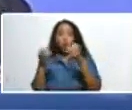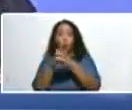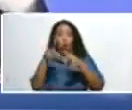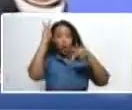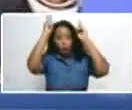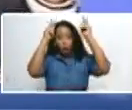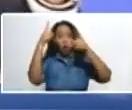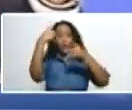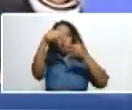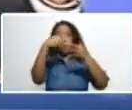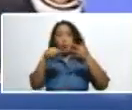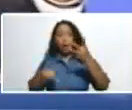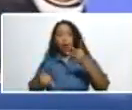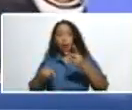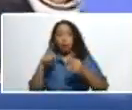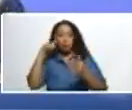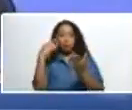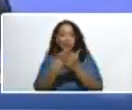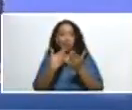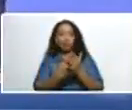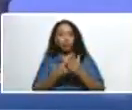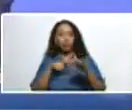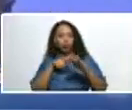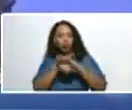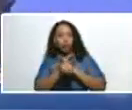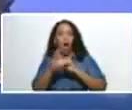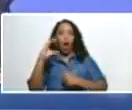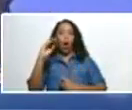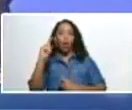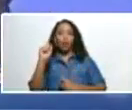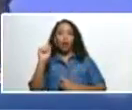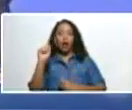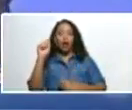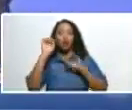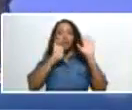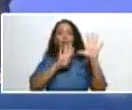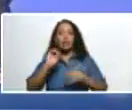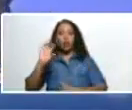lo comprobamos cuando entramos a la cota 905.